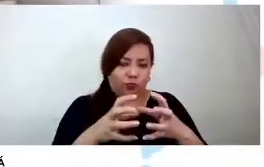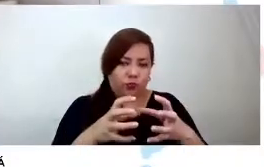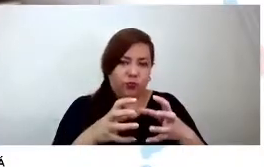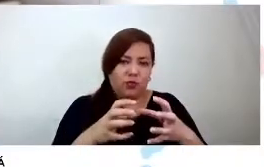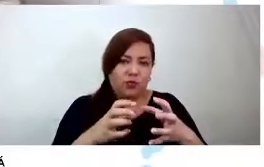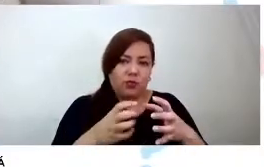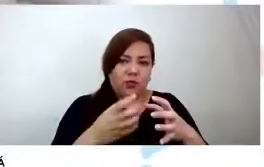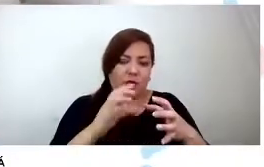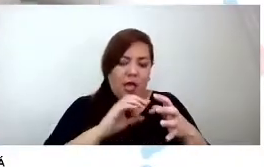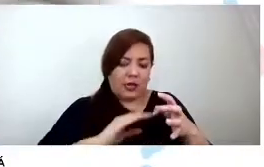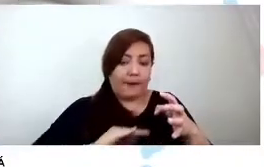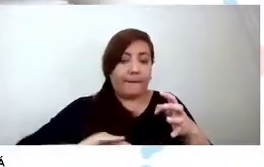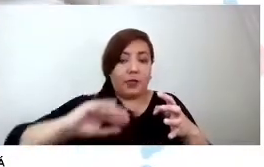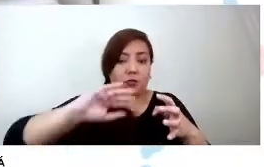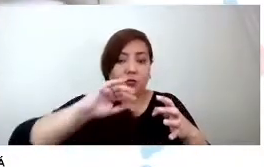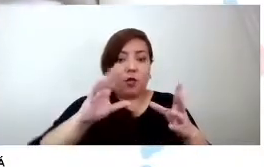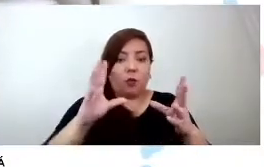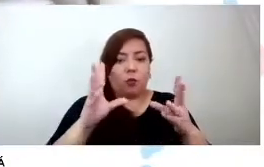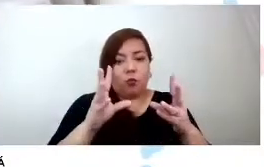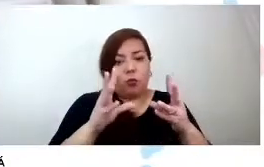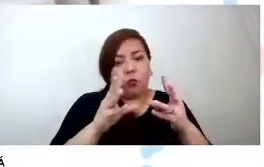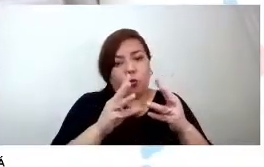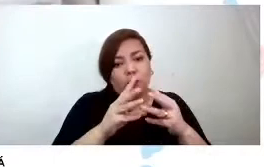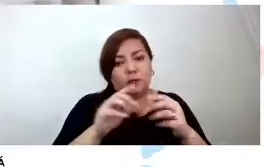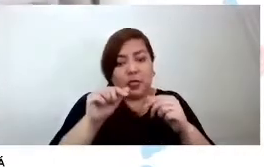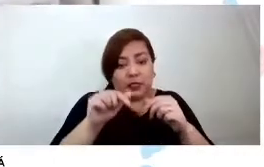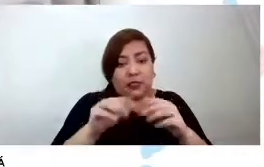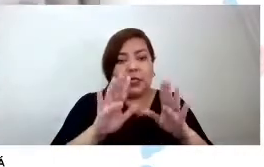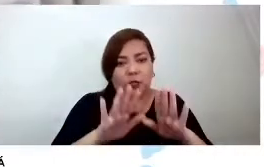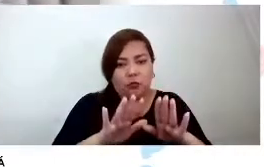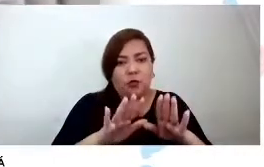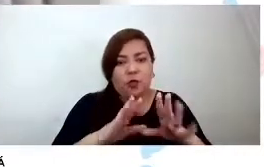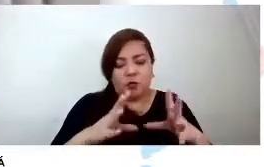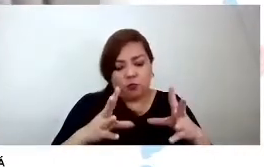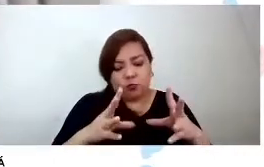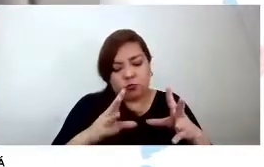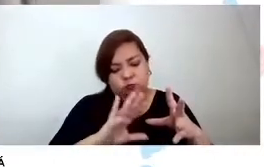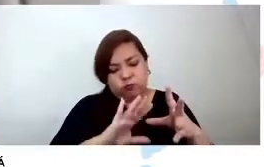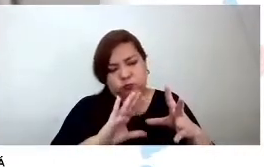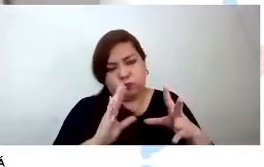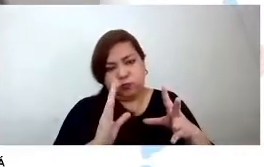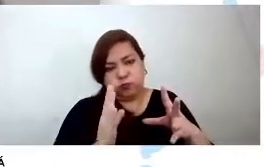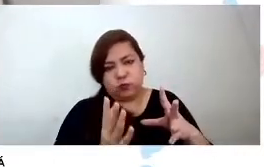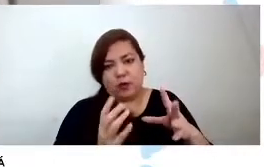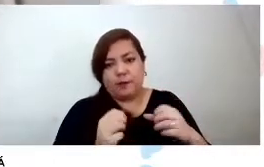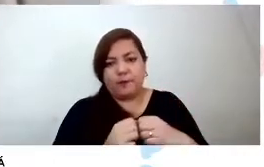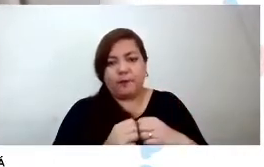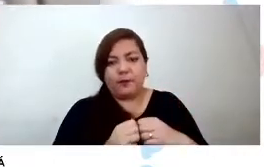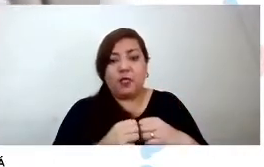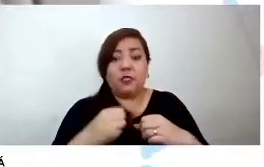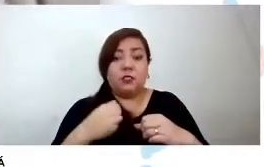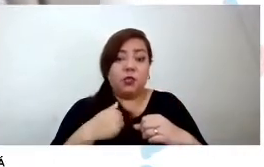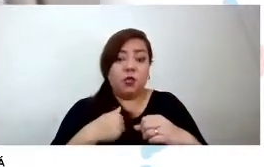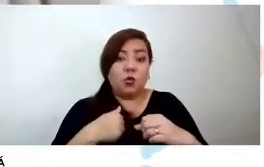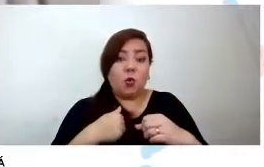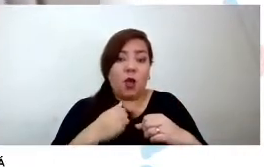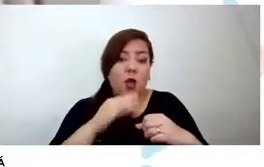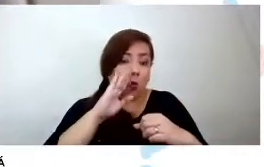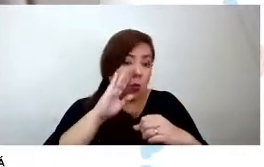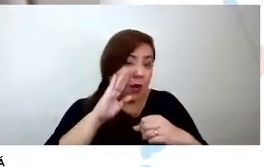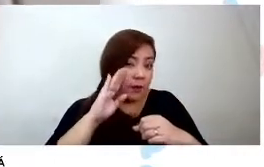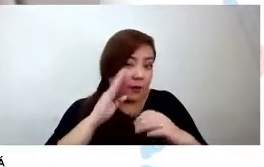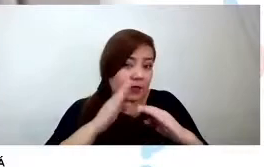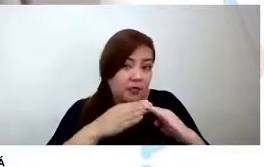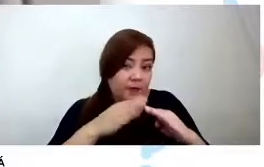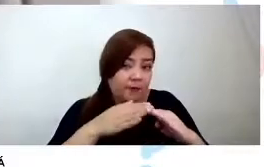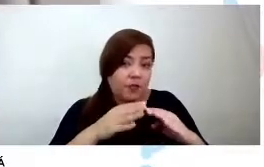organismo original. Por lo tanto, aquí, si yo hago una limpieza,